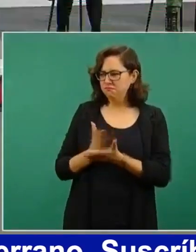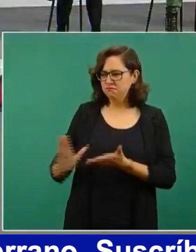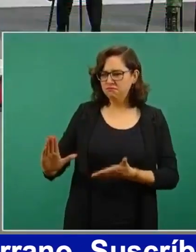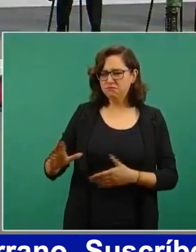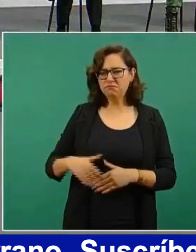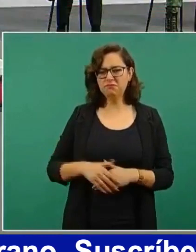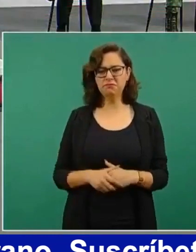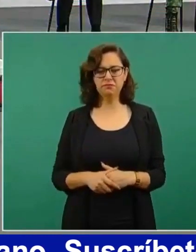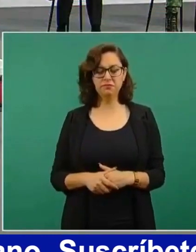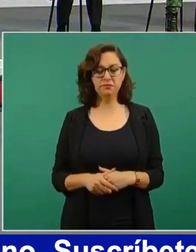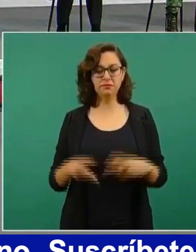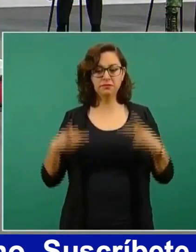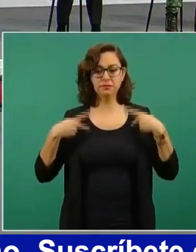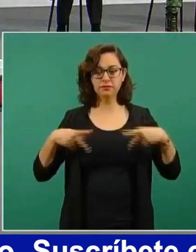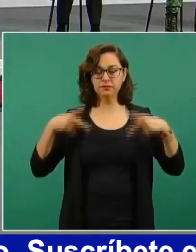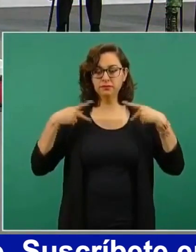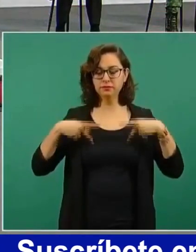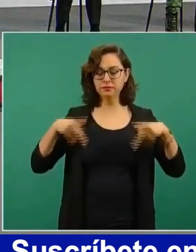La gente